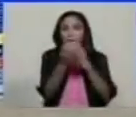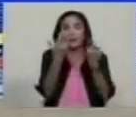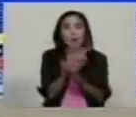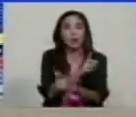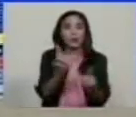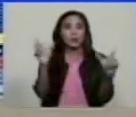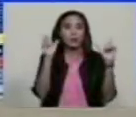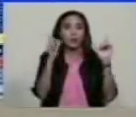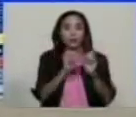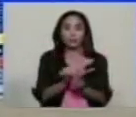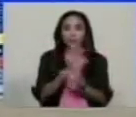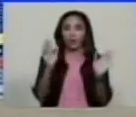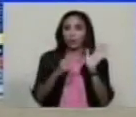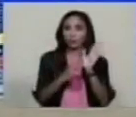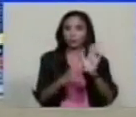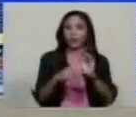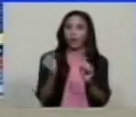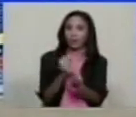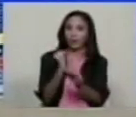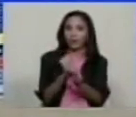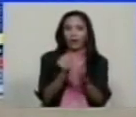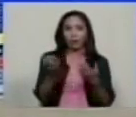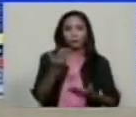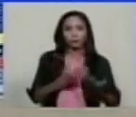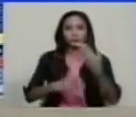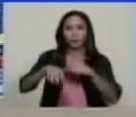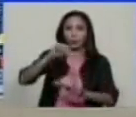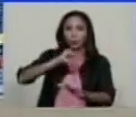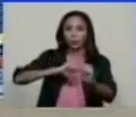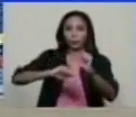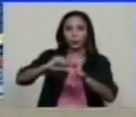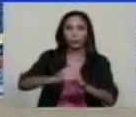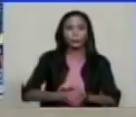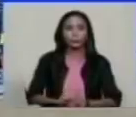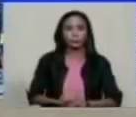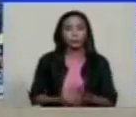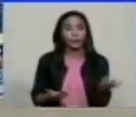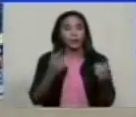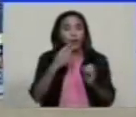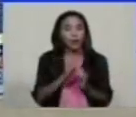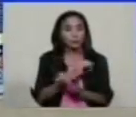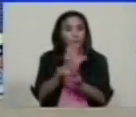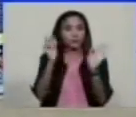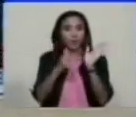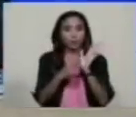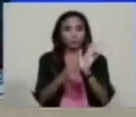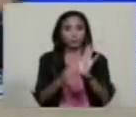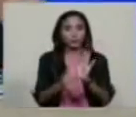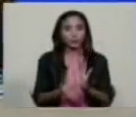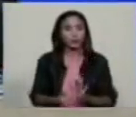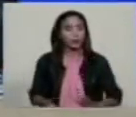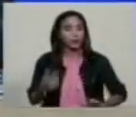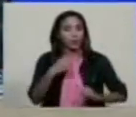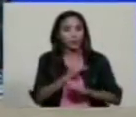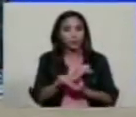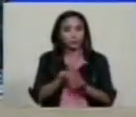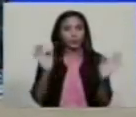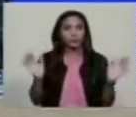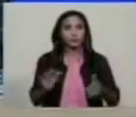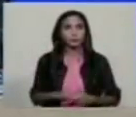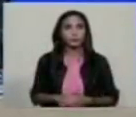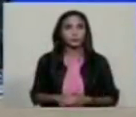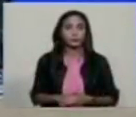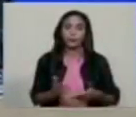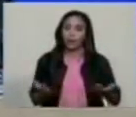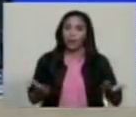libertad, de trabajo compartido. Y va a ser un poderoso mensaje desde donde debe ser, desde la